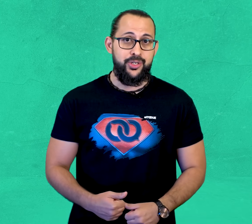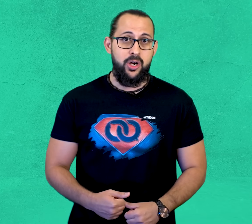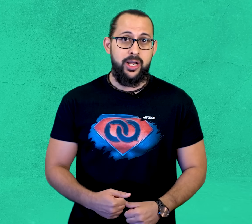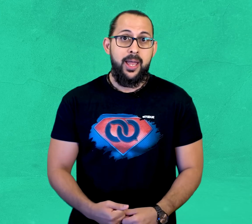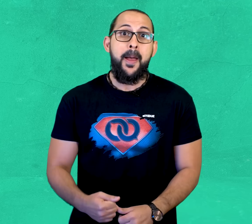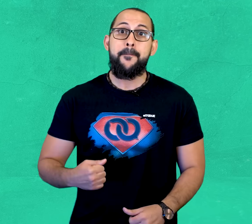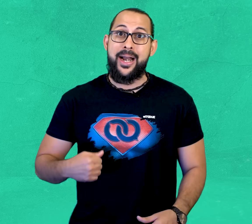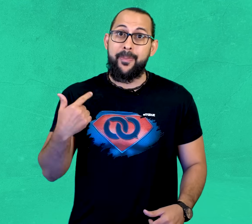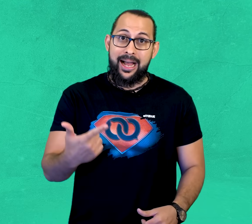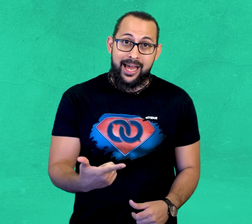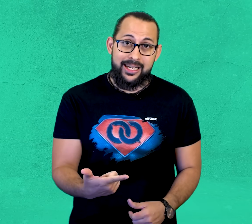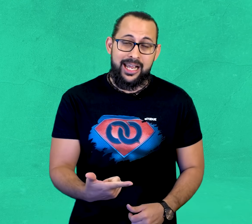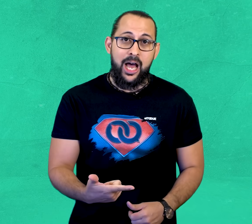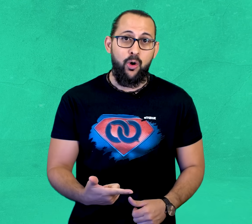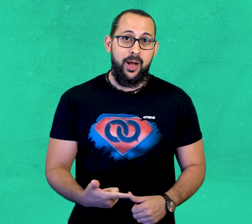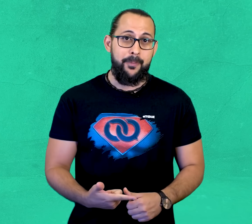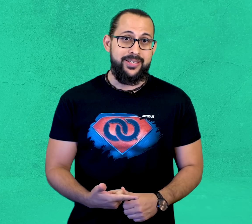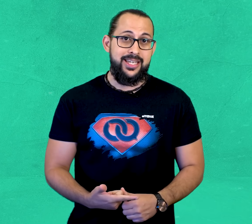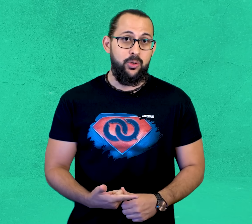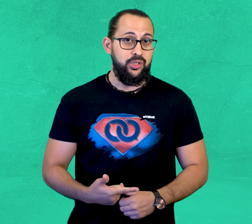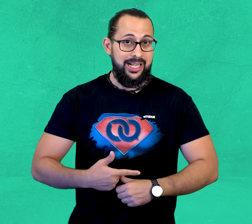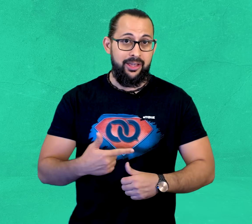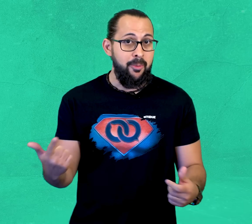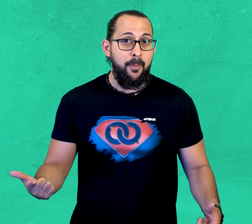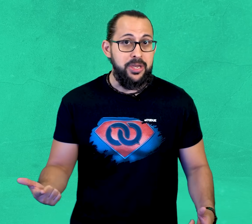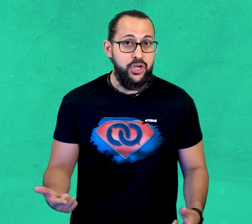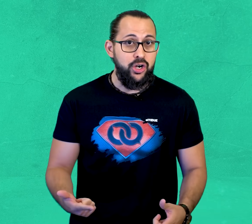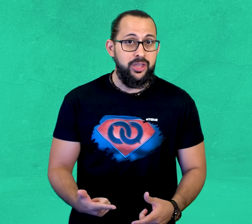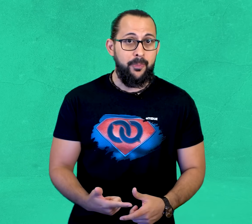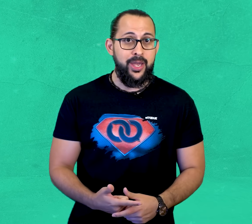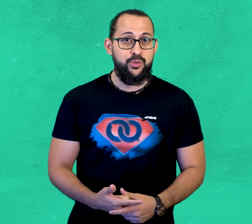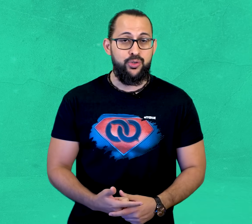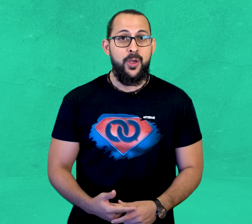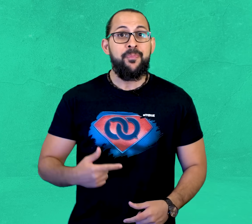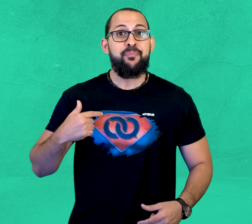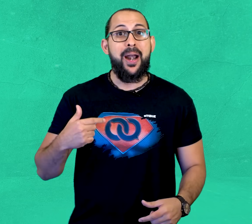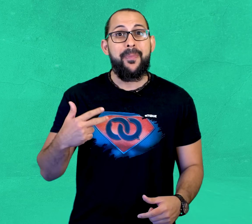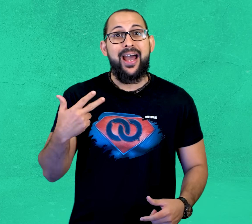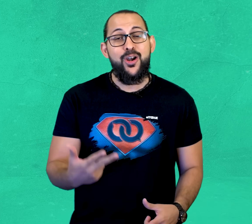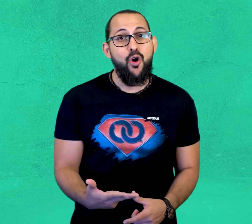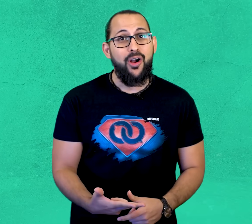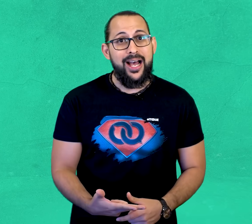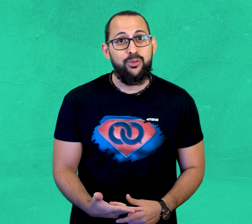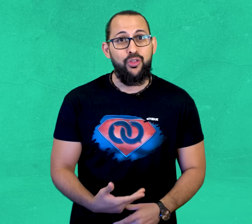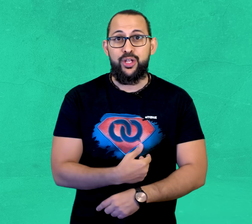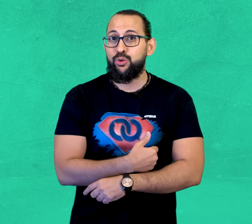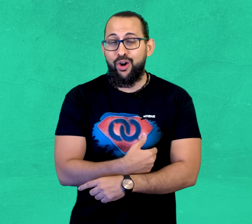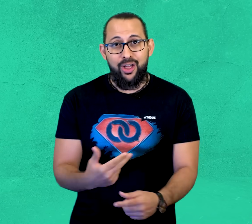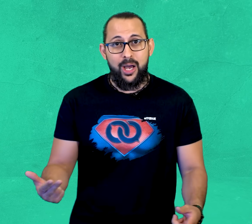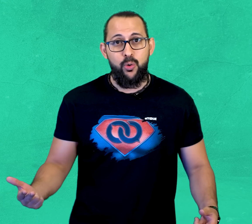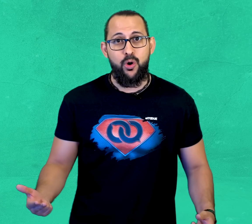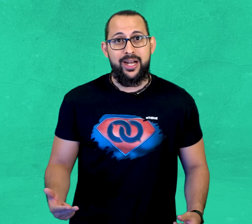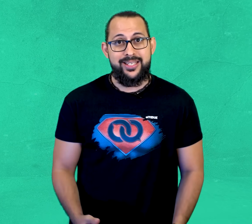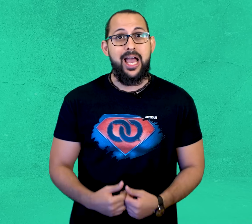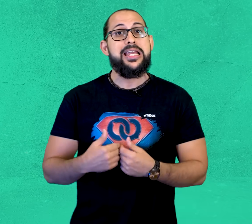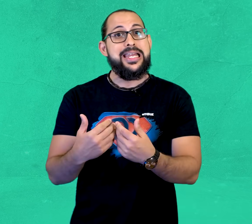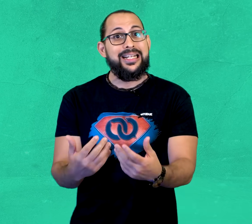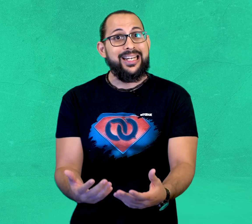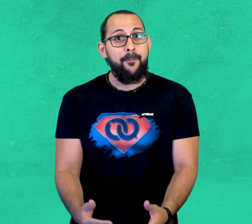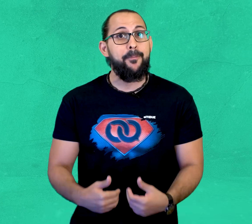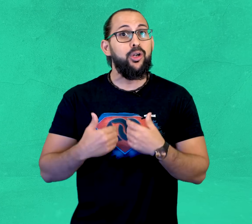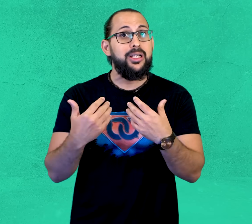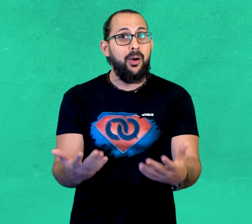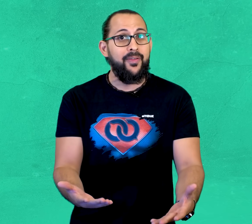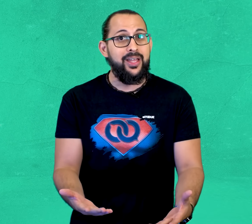y las pensiones, para pagarle a los campesinos que les debemos millones de pesos, para pagar los gastos de toda la burocracia y